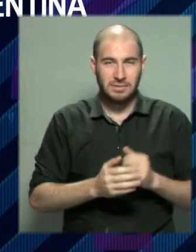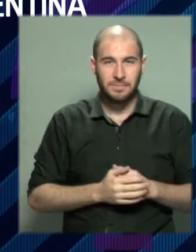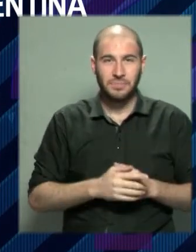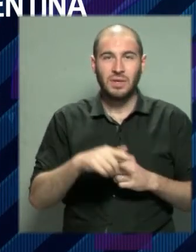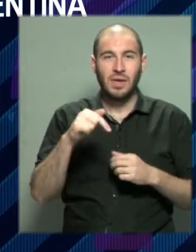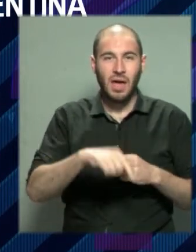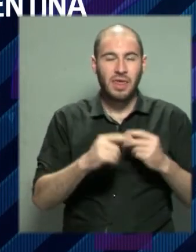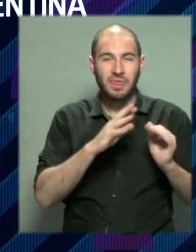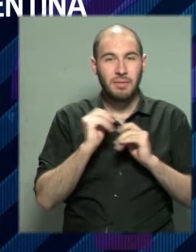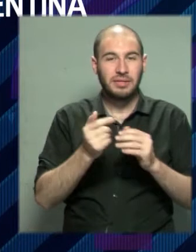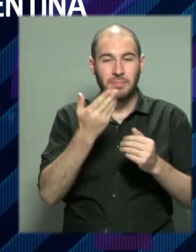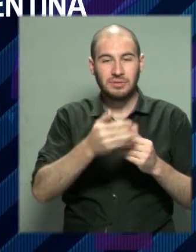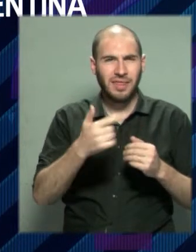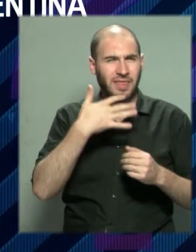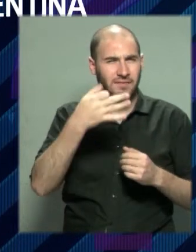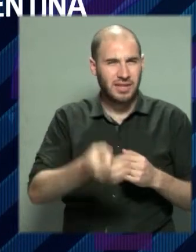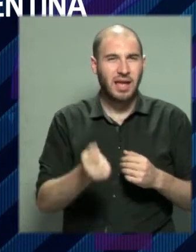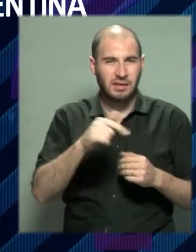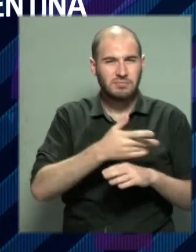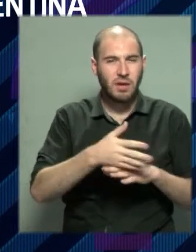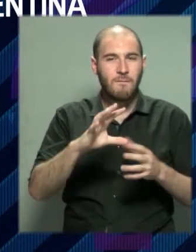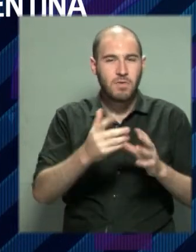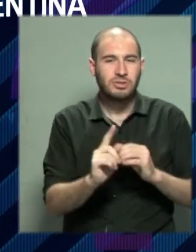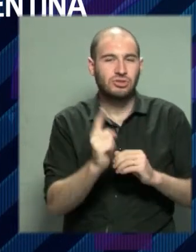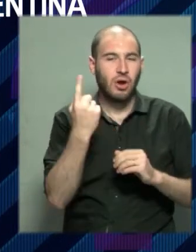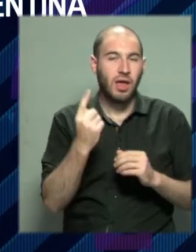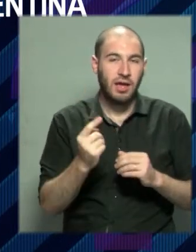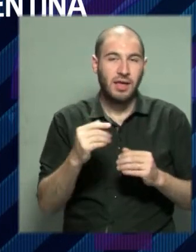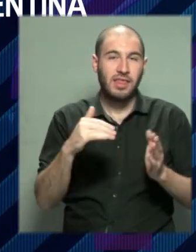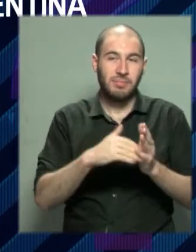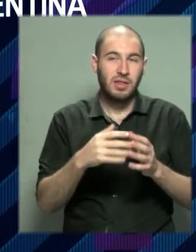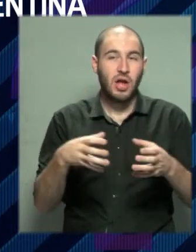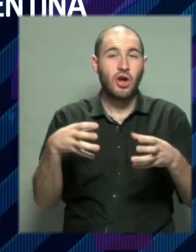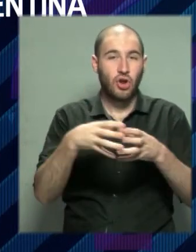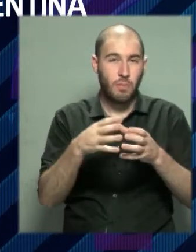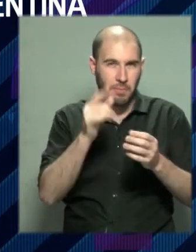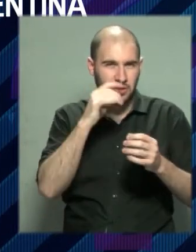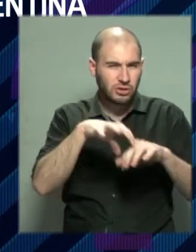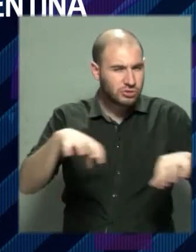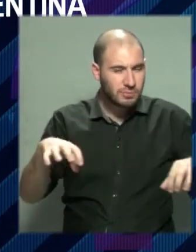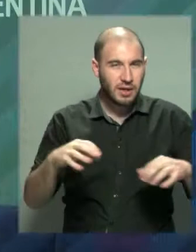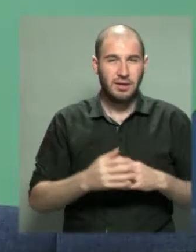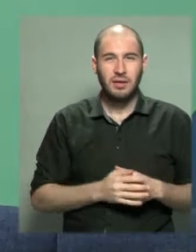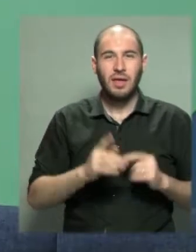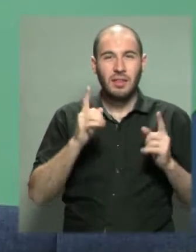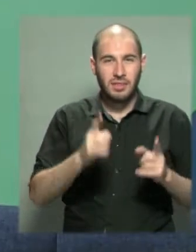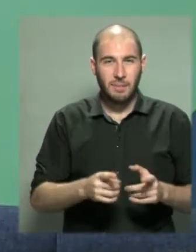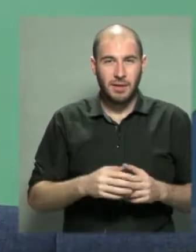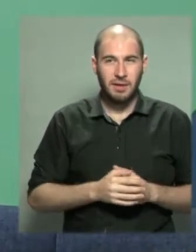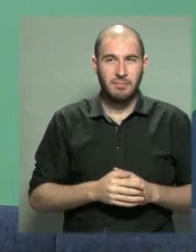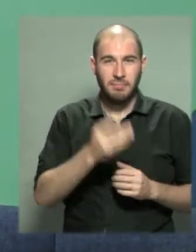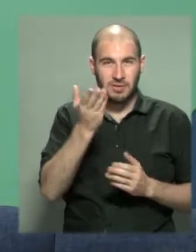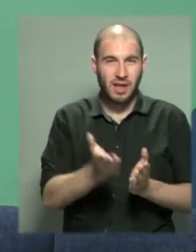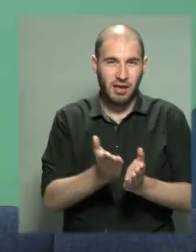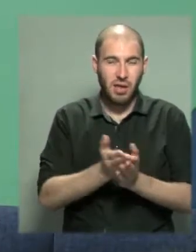vamos a debatir con los chicos si realmente funciona de forma autónoma a los partidos políticos. Y por supuesto tenemos un